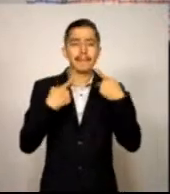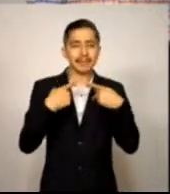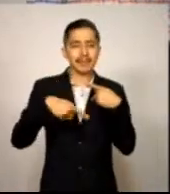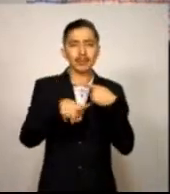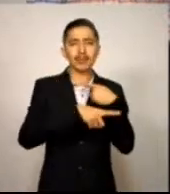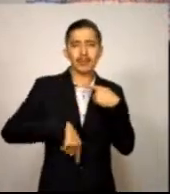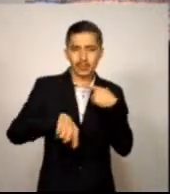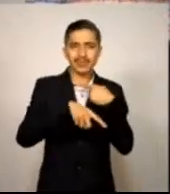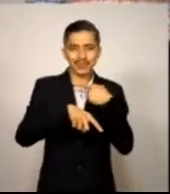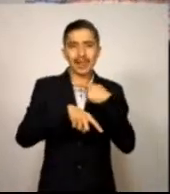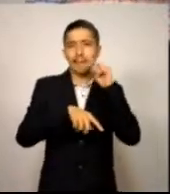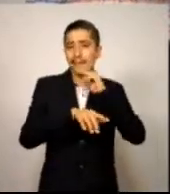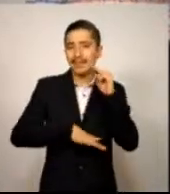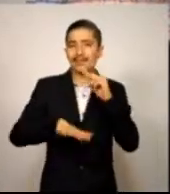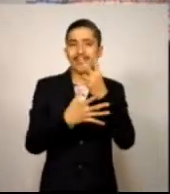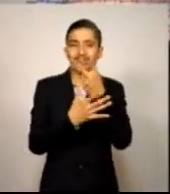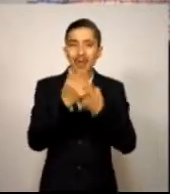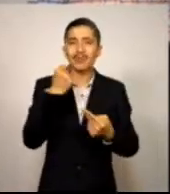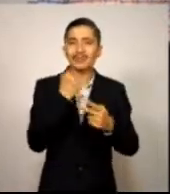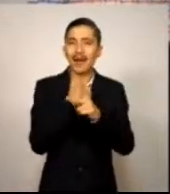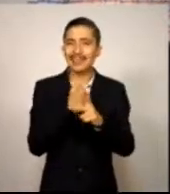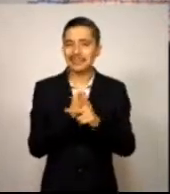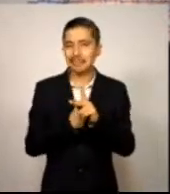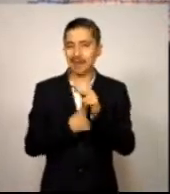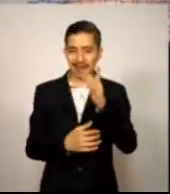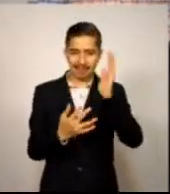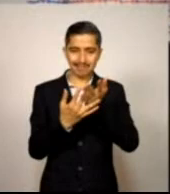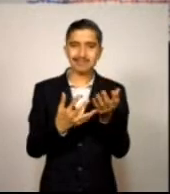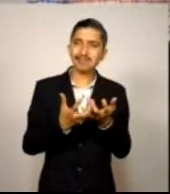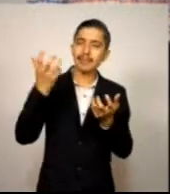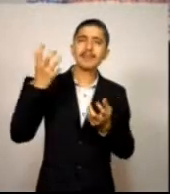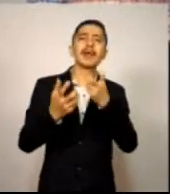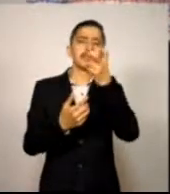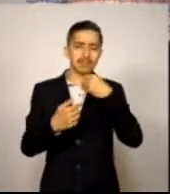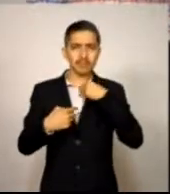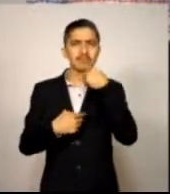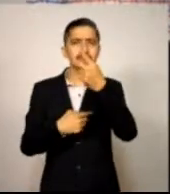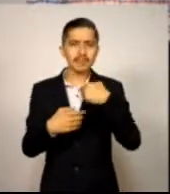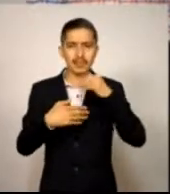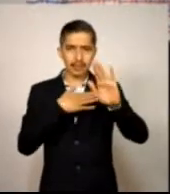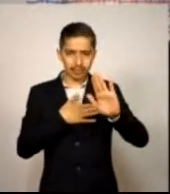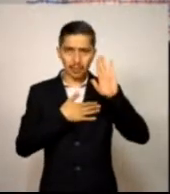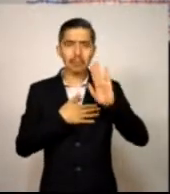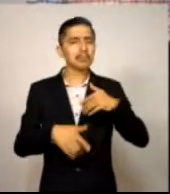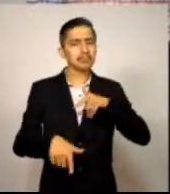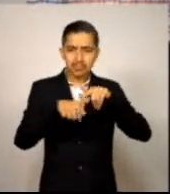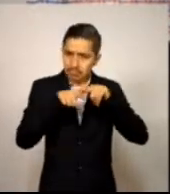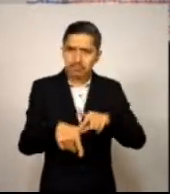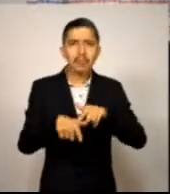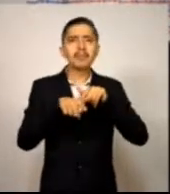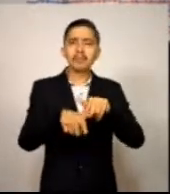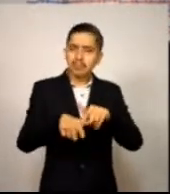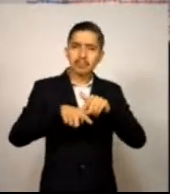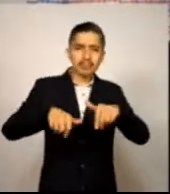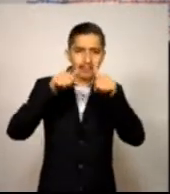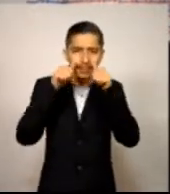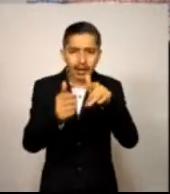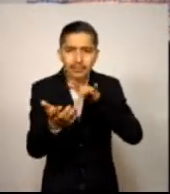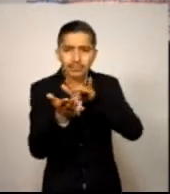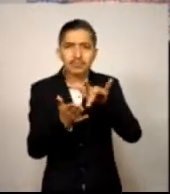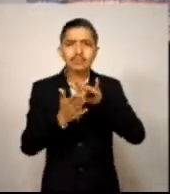binacional michoacán les reitero mi compromiso de seguirlos acompañando y que seguiremos